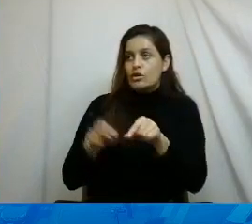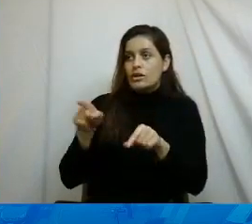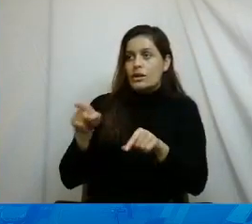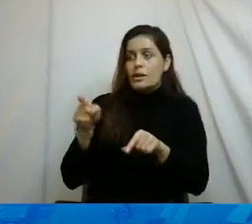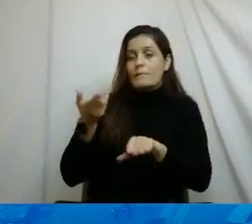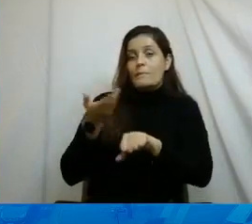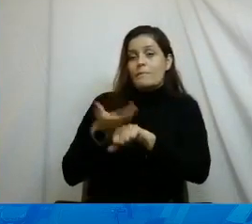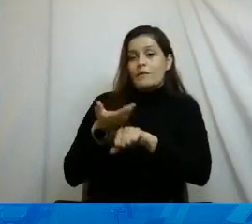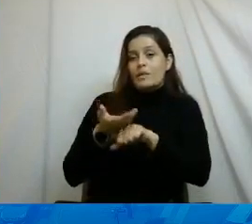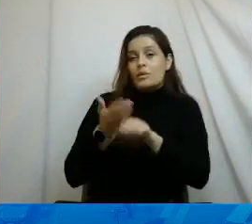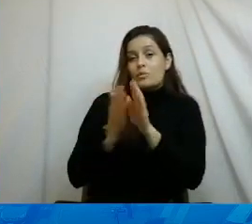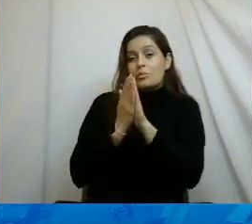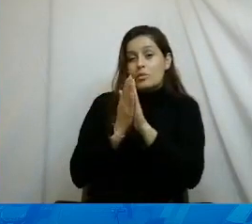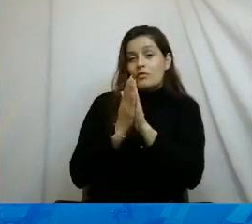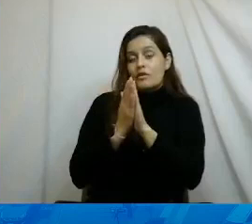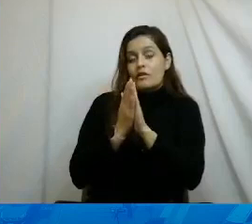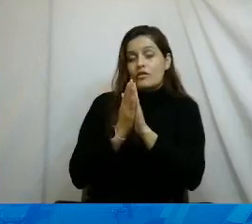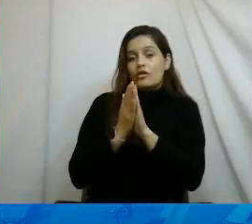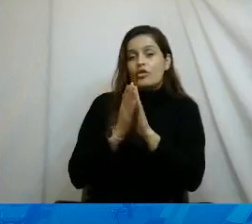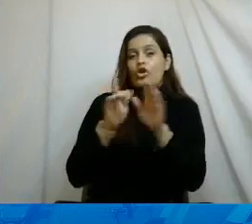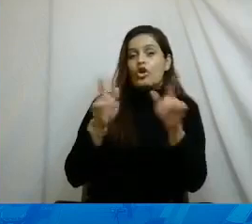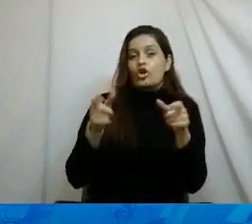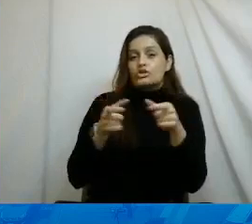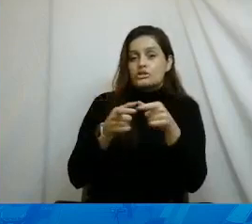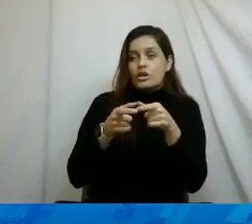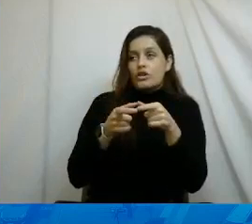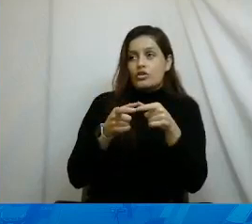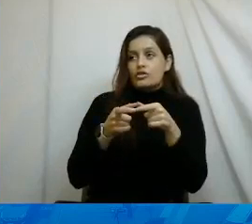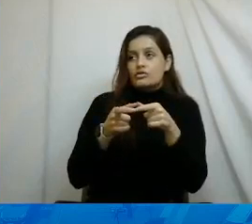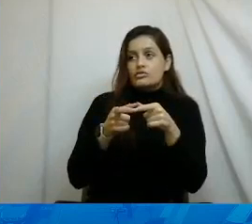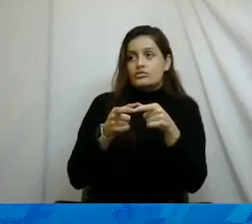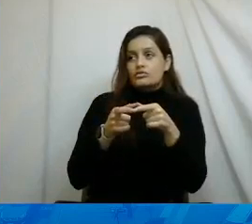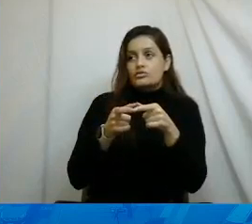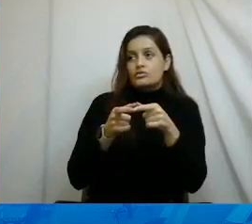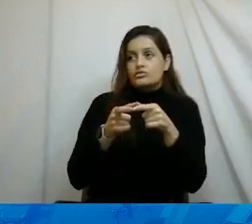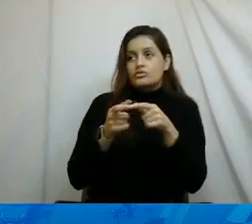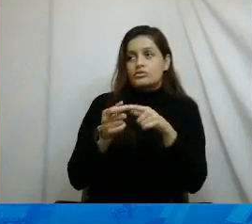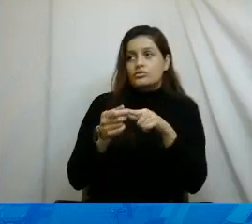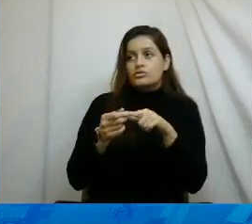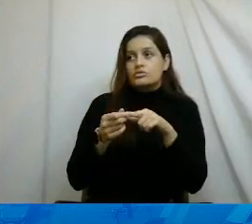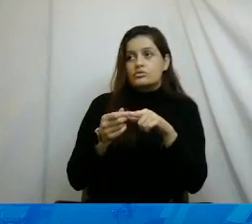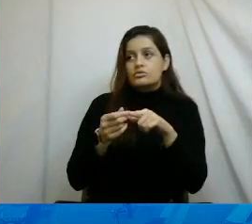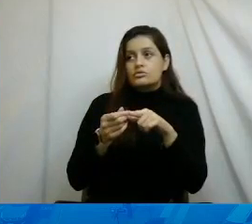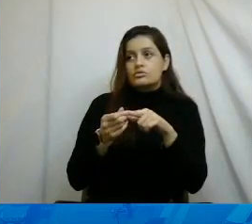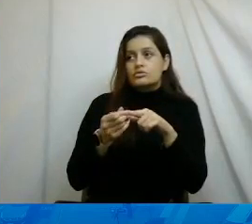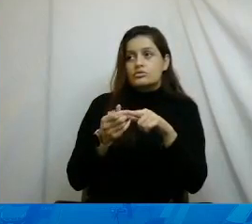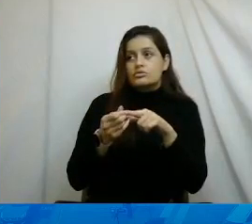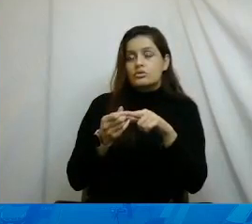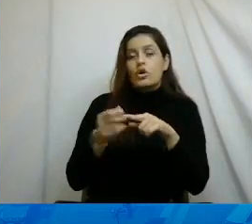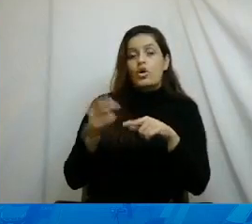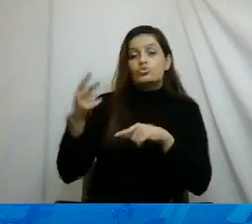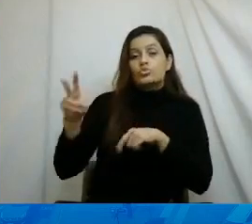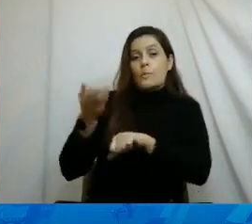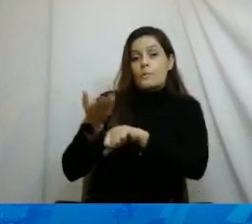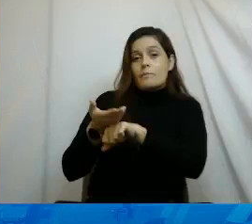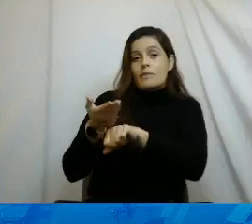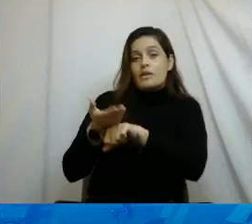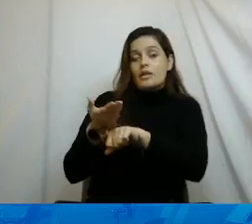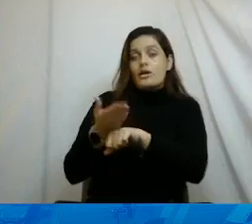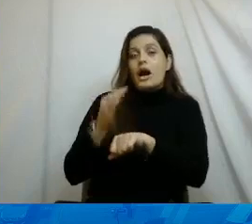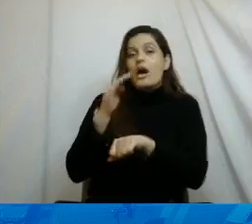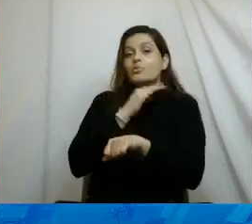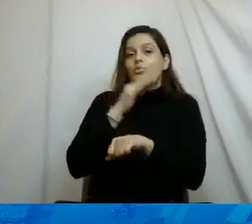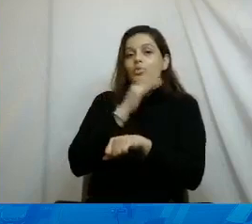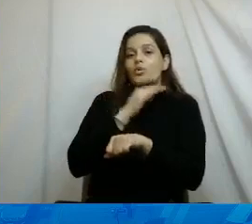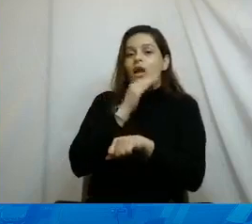que vuelva a solicitar en consejo que su requerimiento sea tramitado con premura respecto al